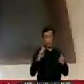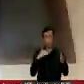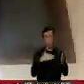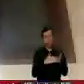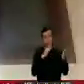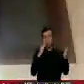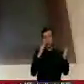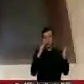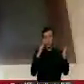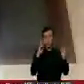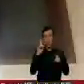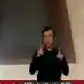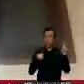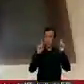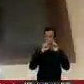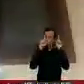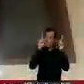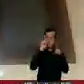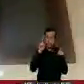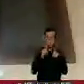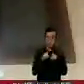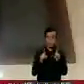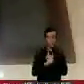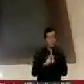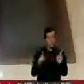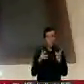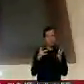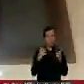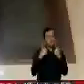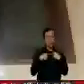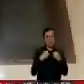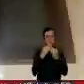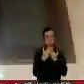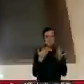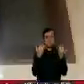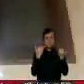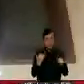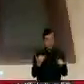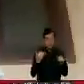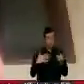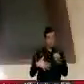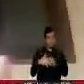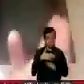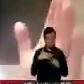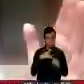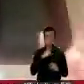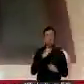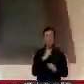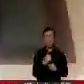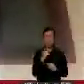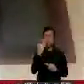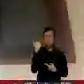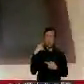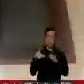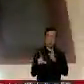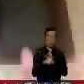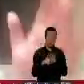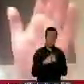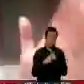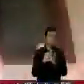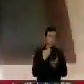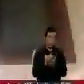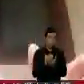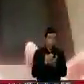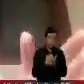contrarias al sector empresarial, pero sin lugar a dudas yo lo que quiero relevar es el momento en que estamos viviendo. Es cierto que hemos tenido otras leyes urgentes